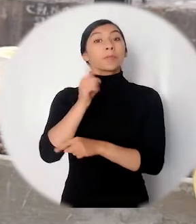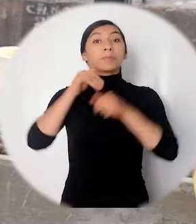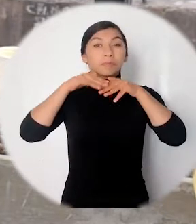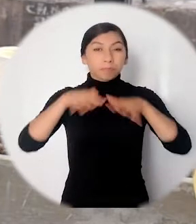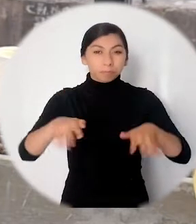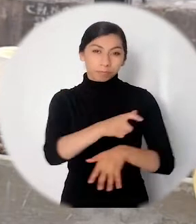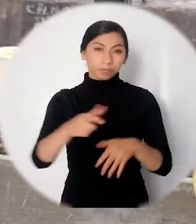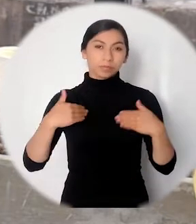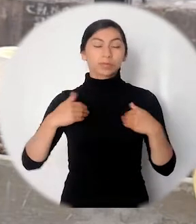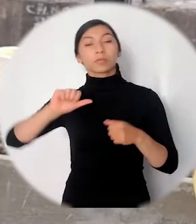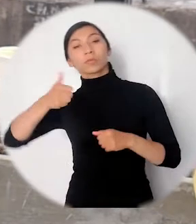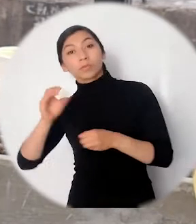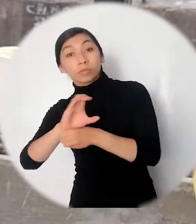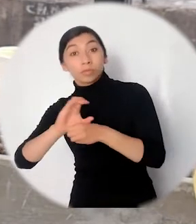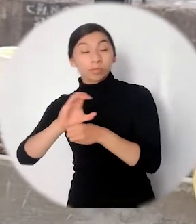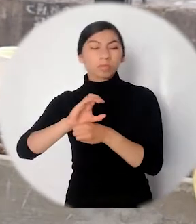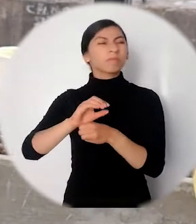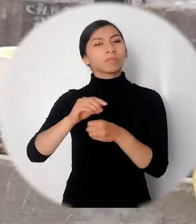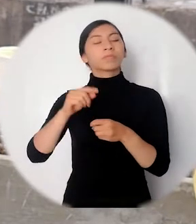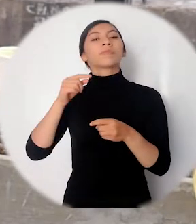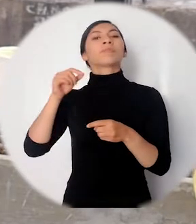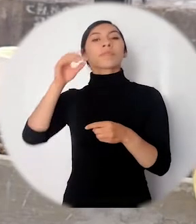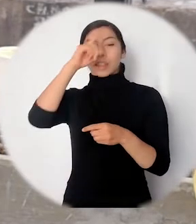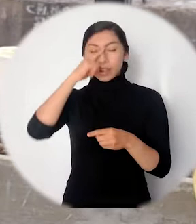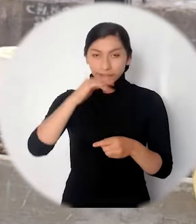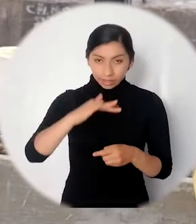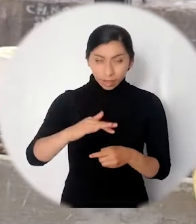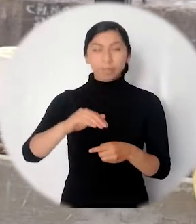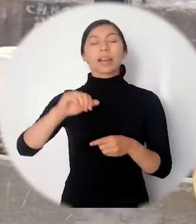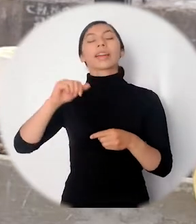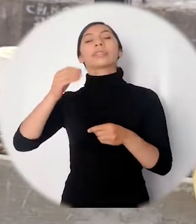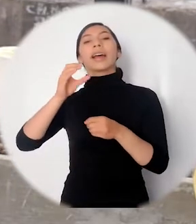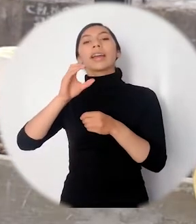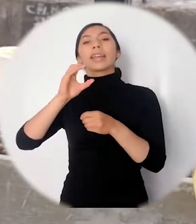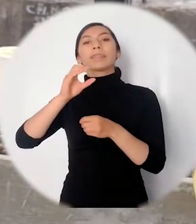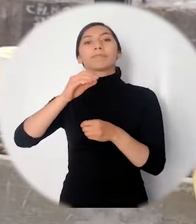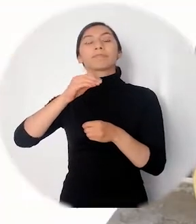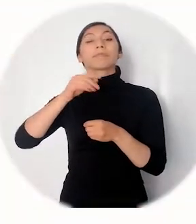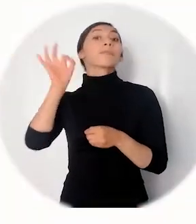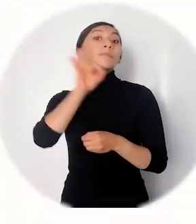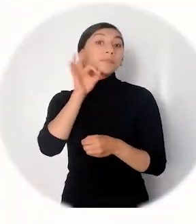víctimas. Las otras ciudades donde se realizaron estas jornadas fueron Santa Marta, Villavicencio y Medellín.